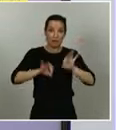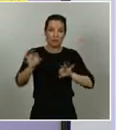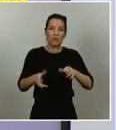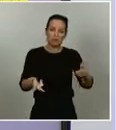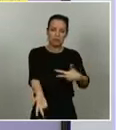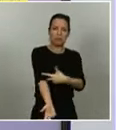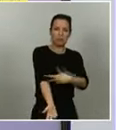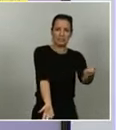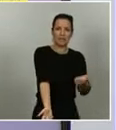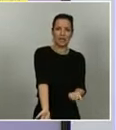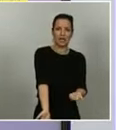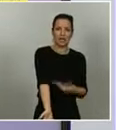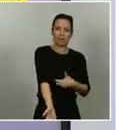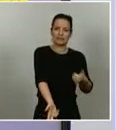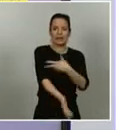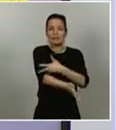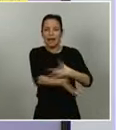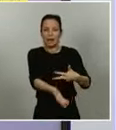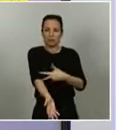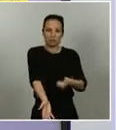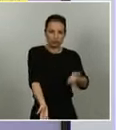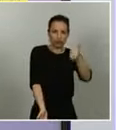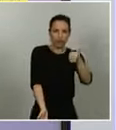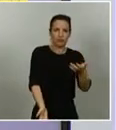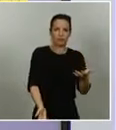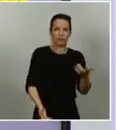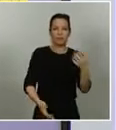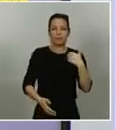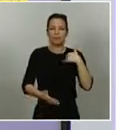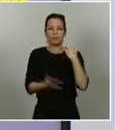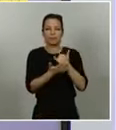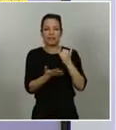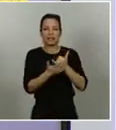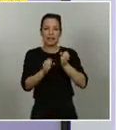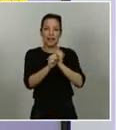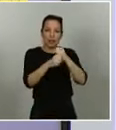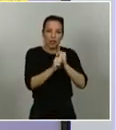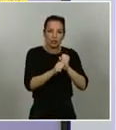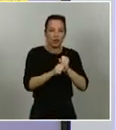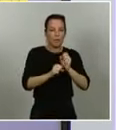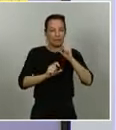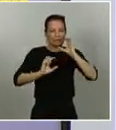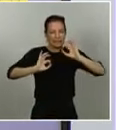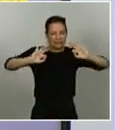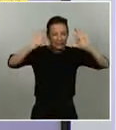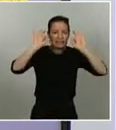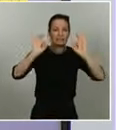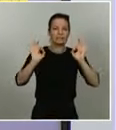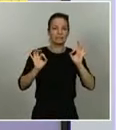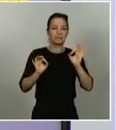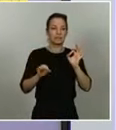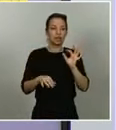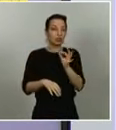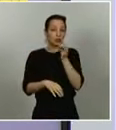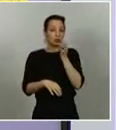una muestra de sangre para poder utilizar un test de laboratorio que es más específico y del que todavía no disponemos de